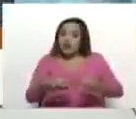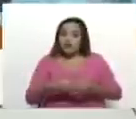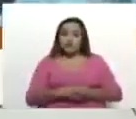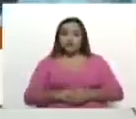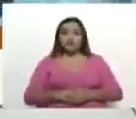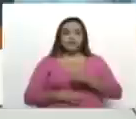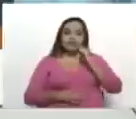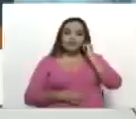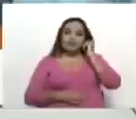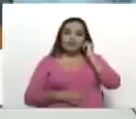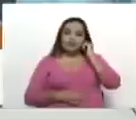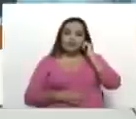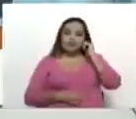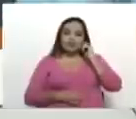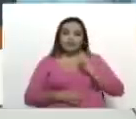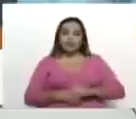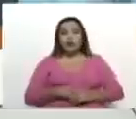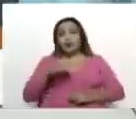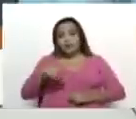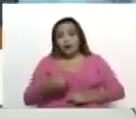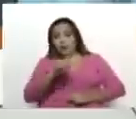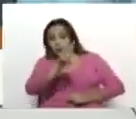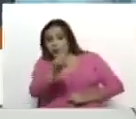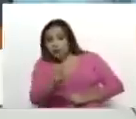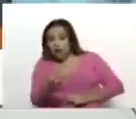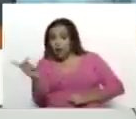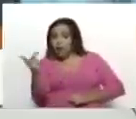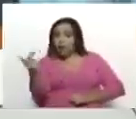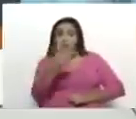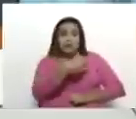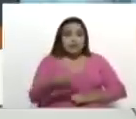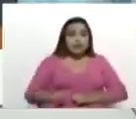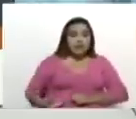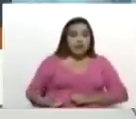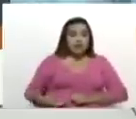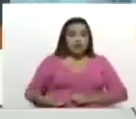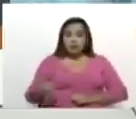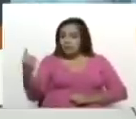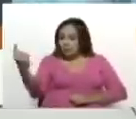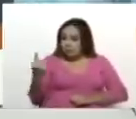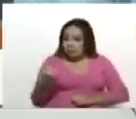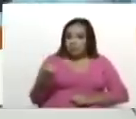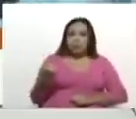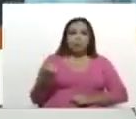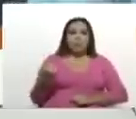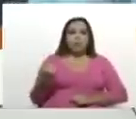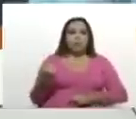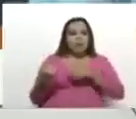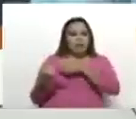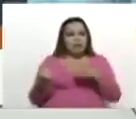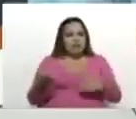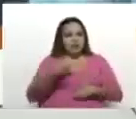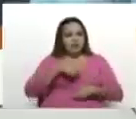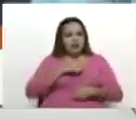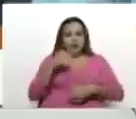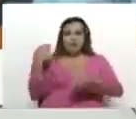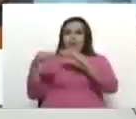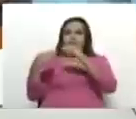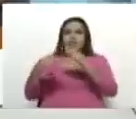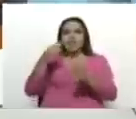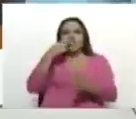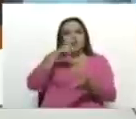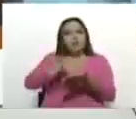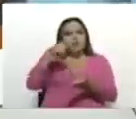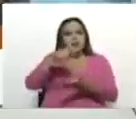pueden preguntarle a los dos presidentes pueden pedirle al presidente Rodríguez zapatero algún día que muestre los mensajes de WhatsApp